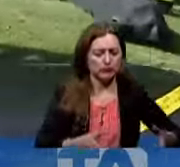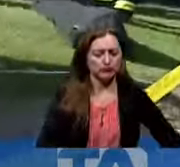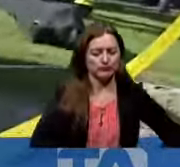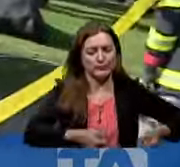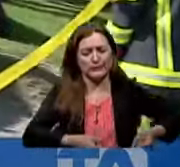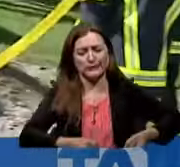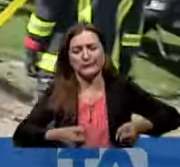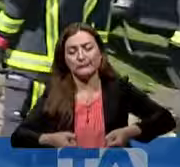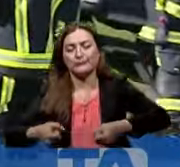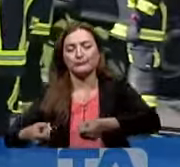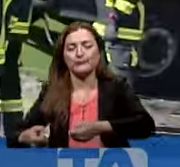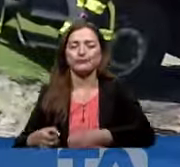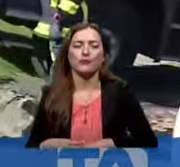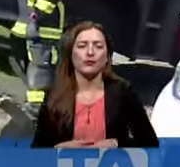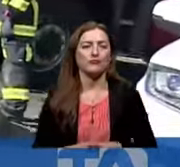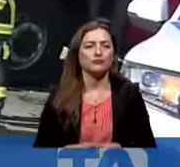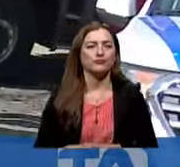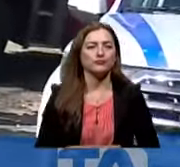pesado.